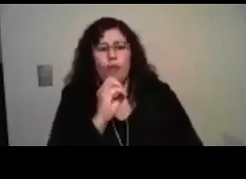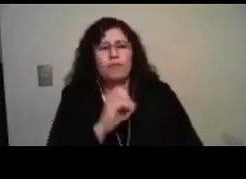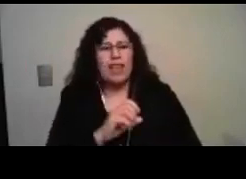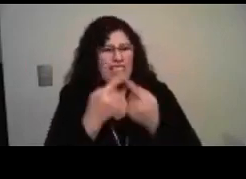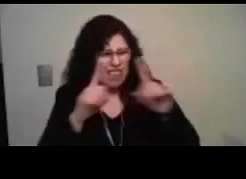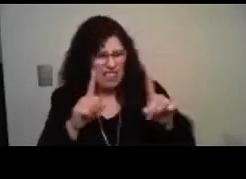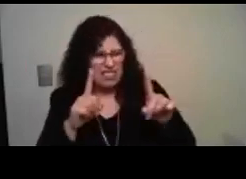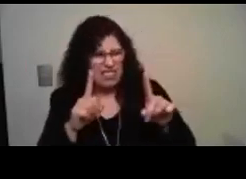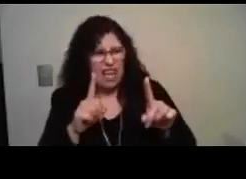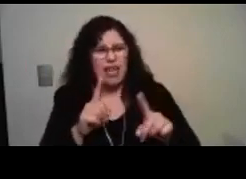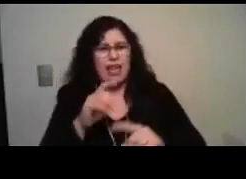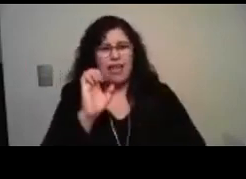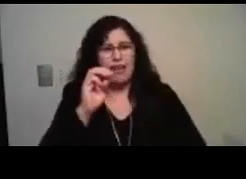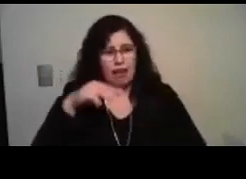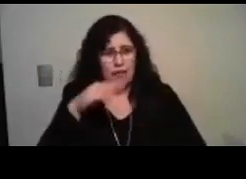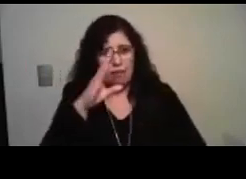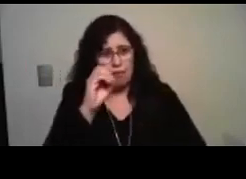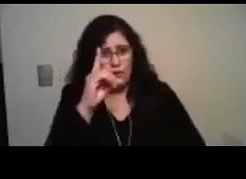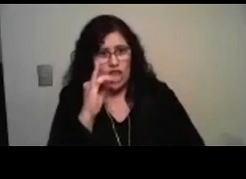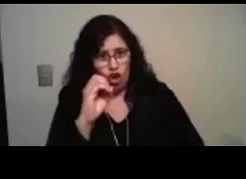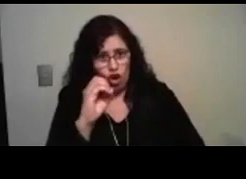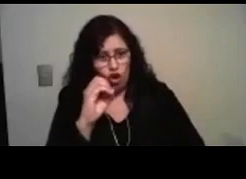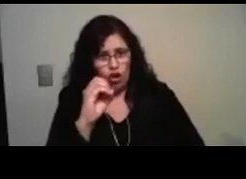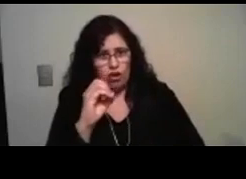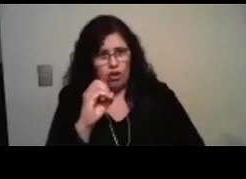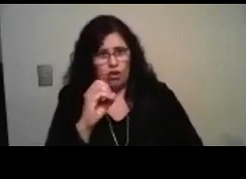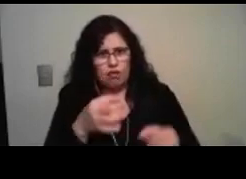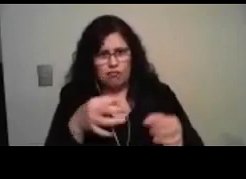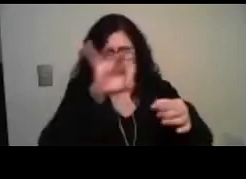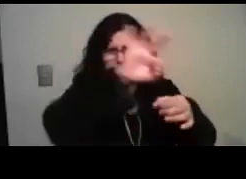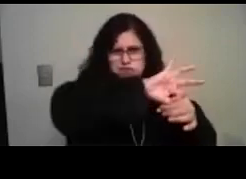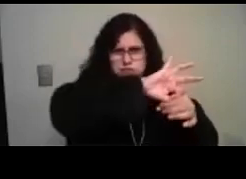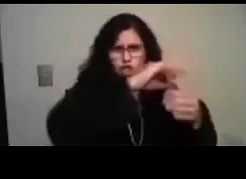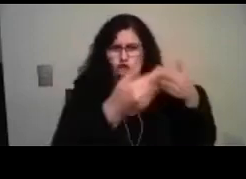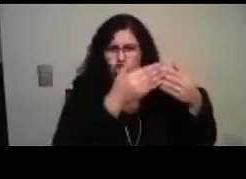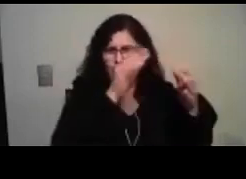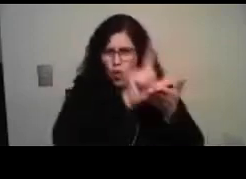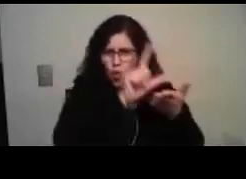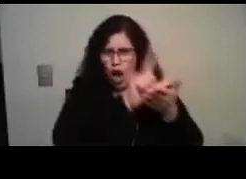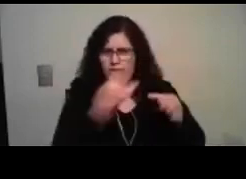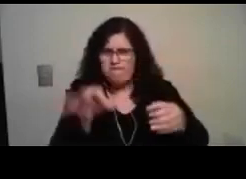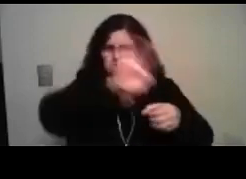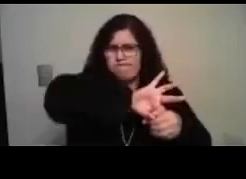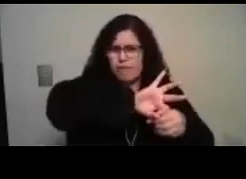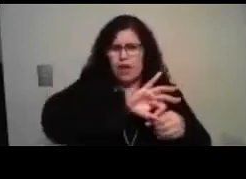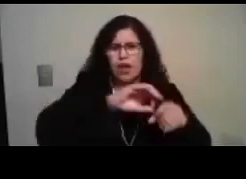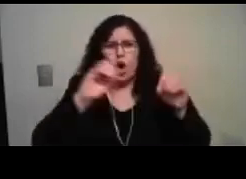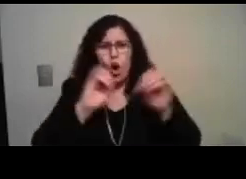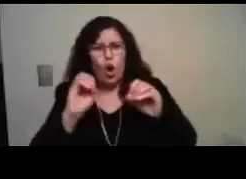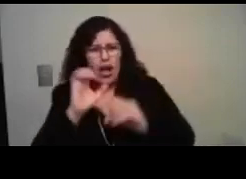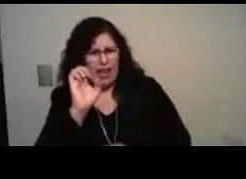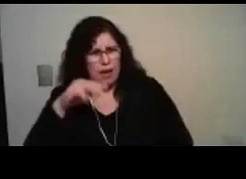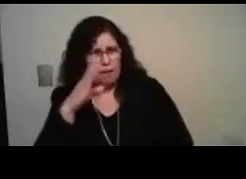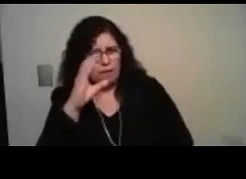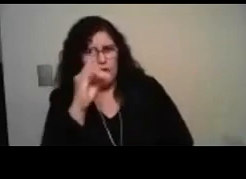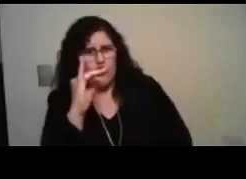¿Era por la posición del trombo o no? Porque en la parte No, del embólico decía como que viajaba, pero el es por